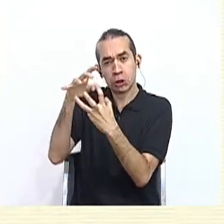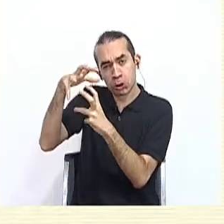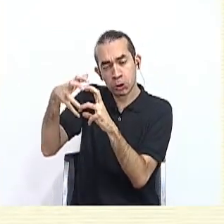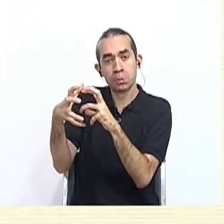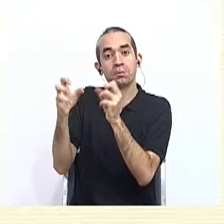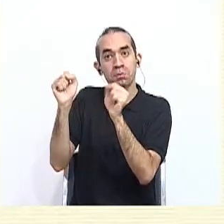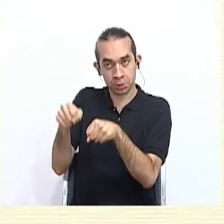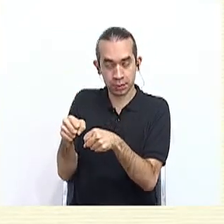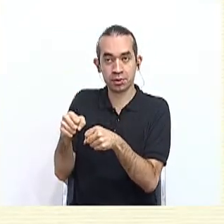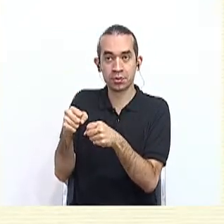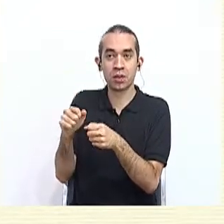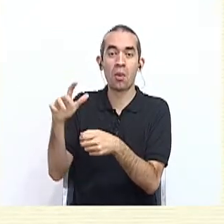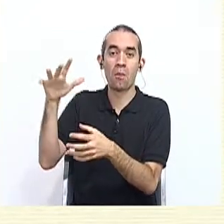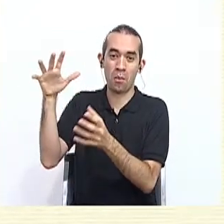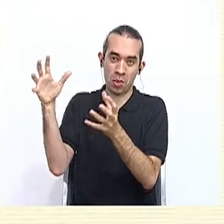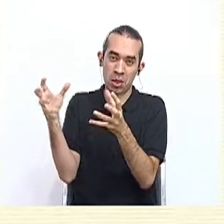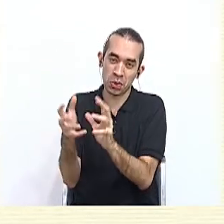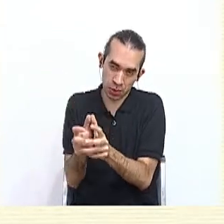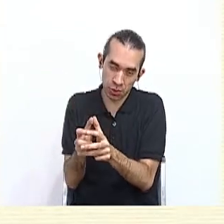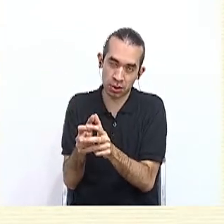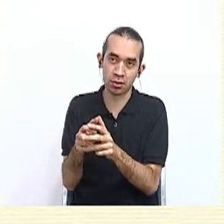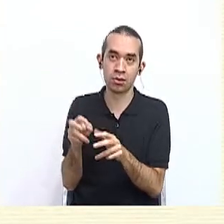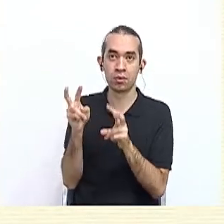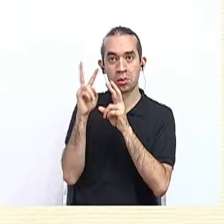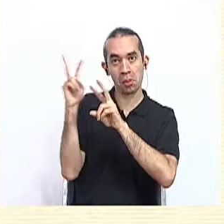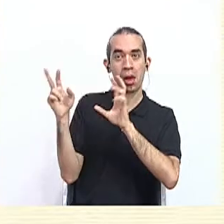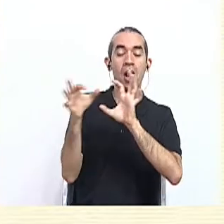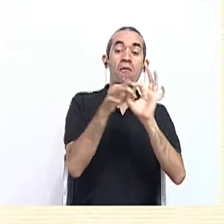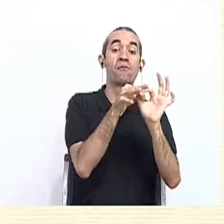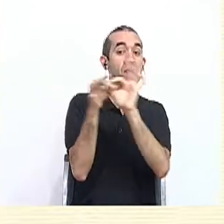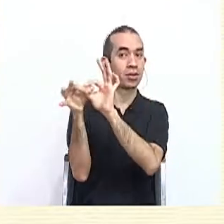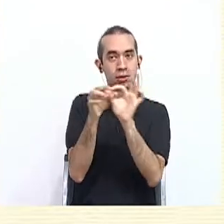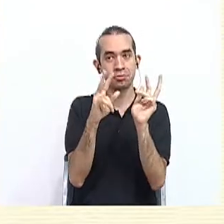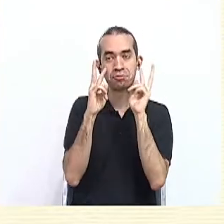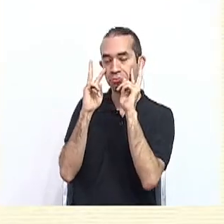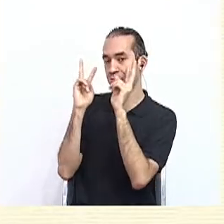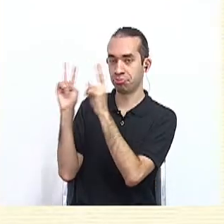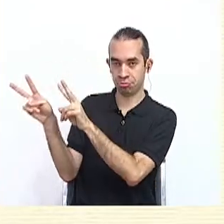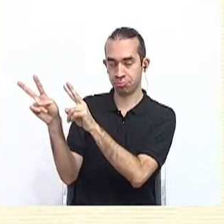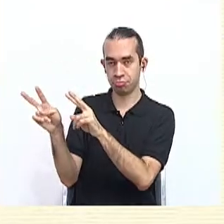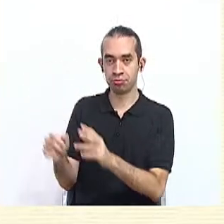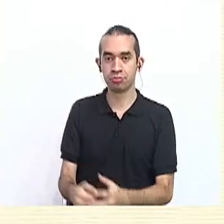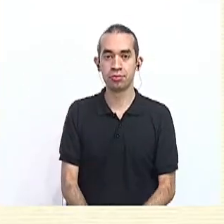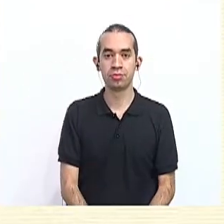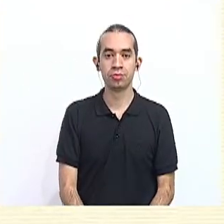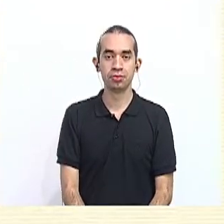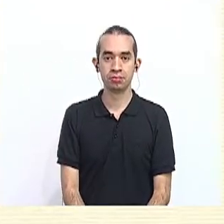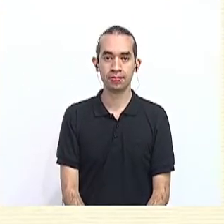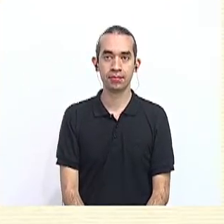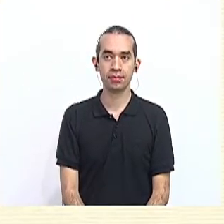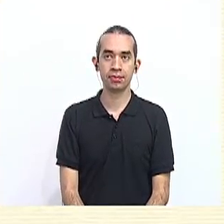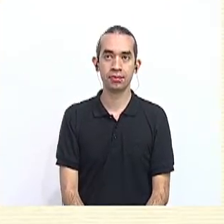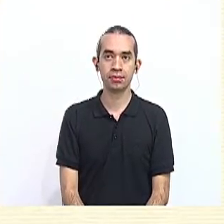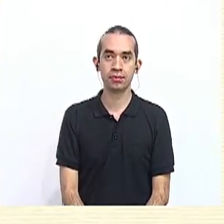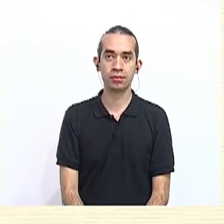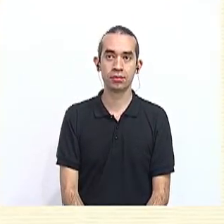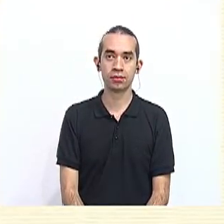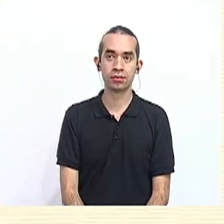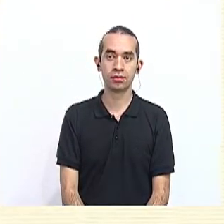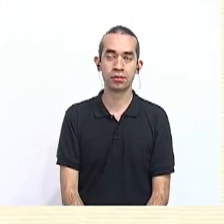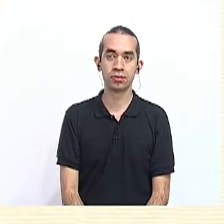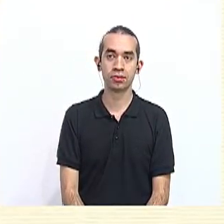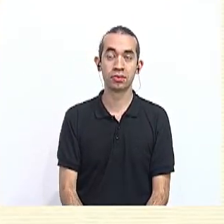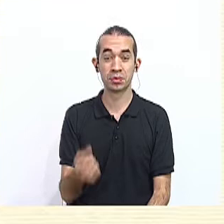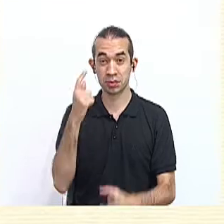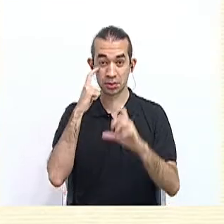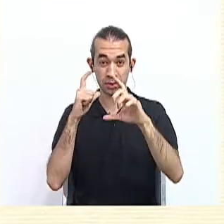y disminuir el volumen. Esa relación es la que vamos a poder observar en esta imagen. Vean ahí cómo las